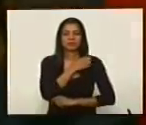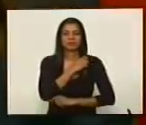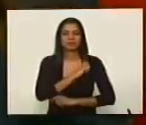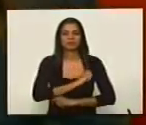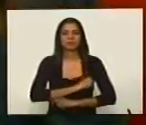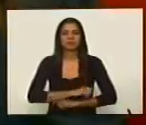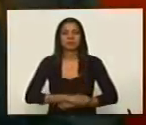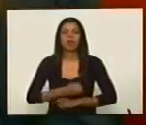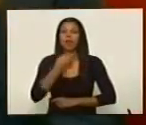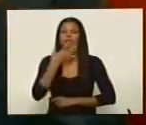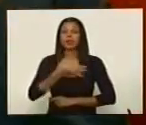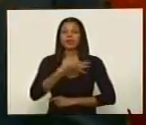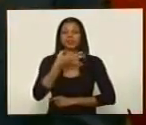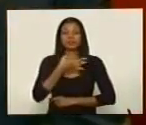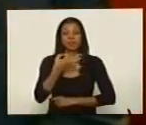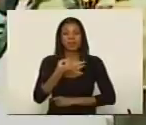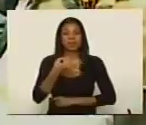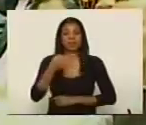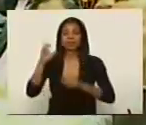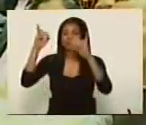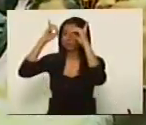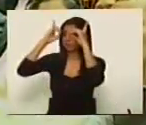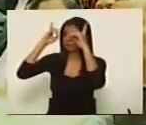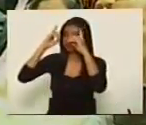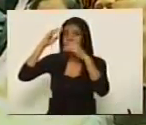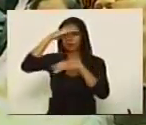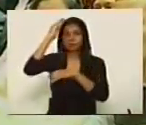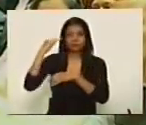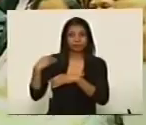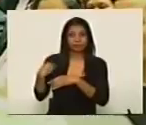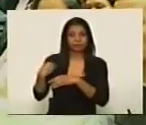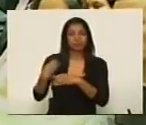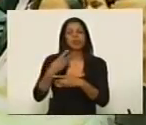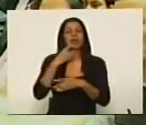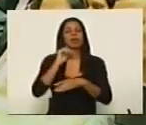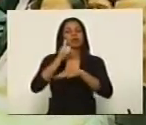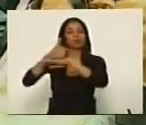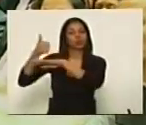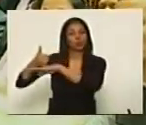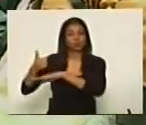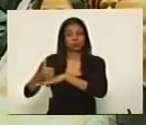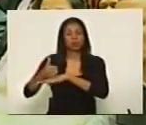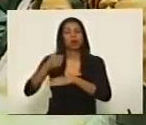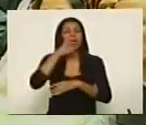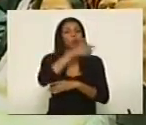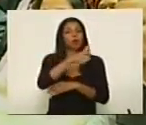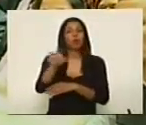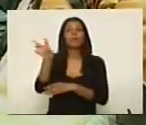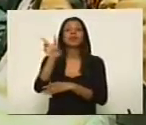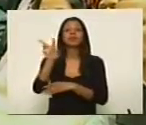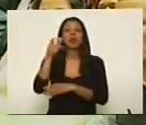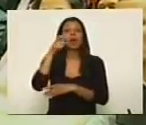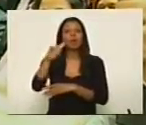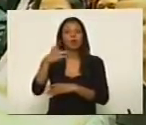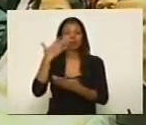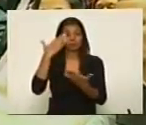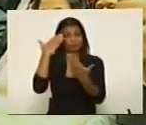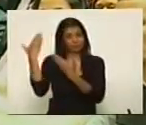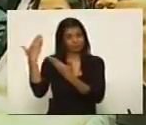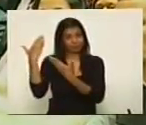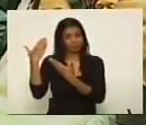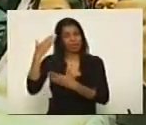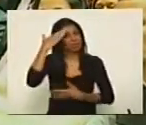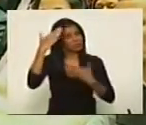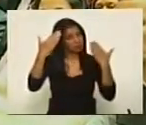Muy buenas tardes, señora primera vicepresidenta, segundo vicepresidente, junta directiva, pueblo de Venezuela. Saludo a